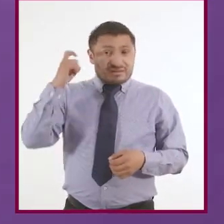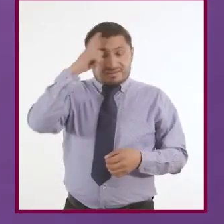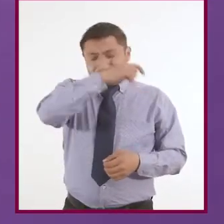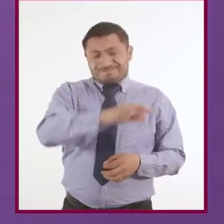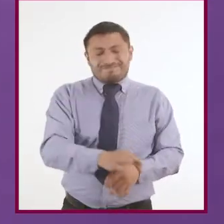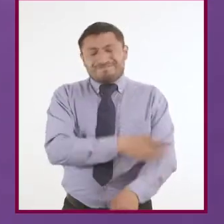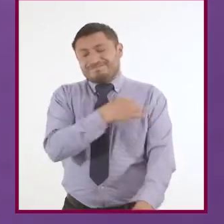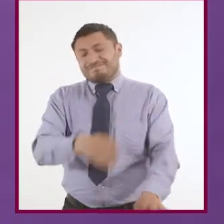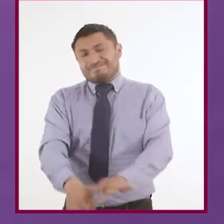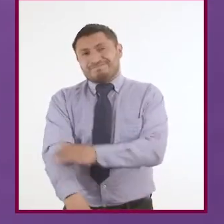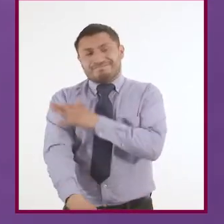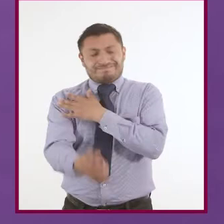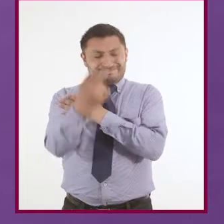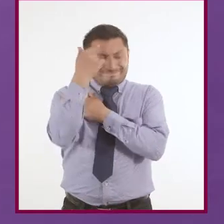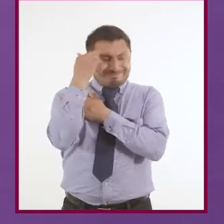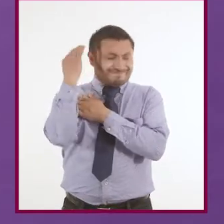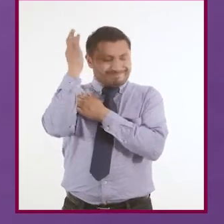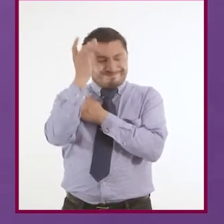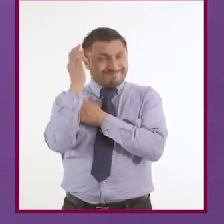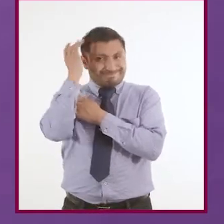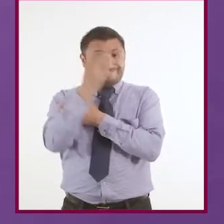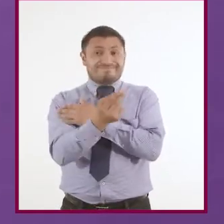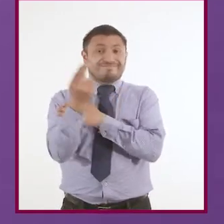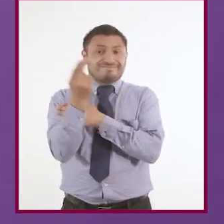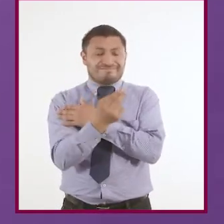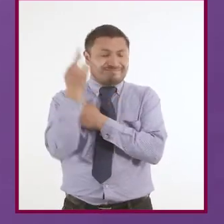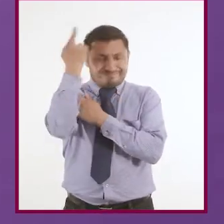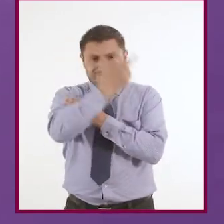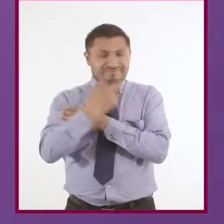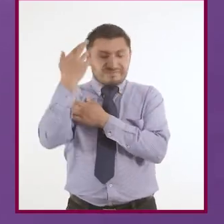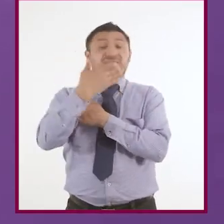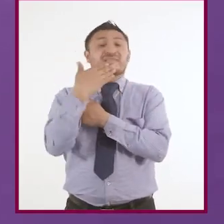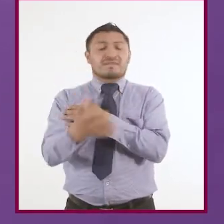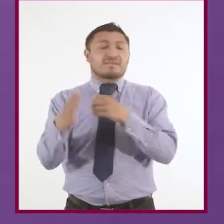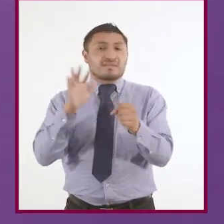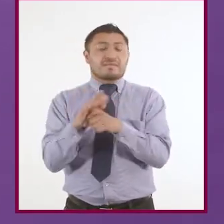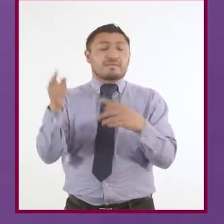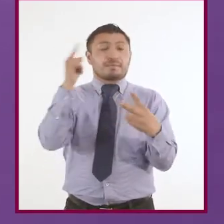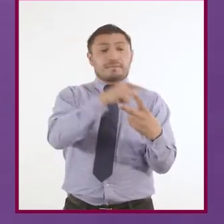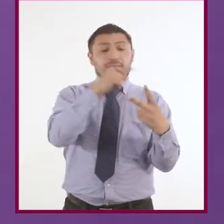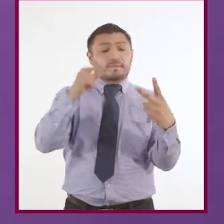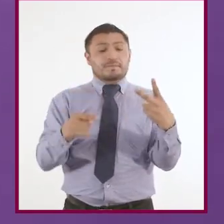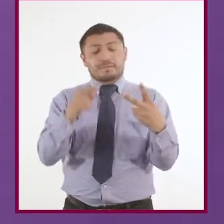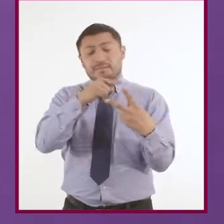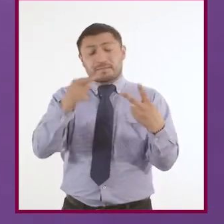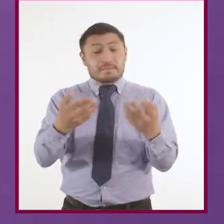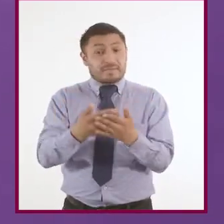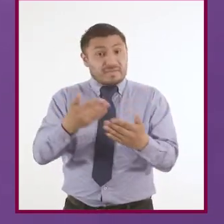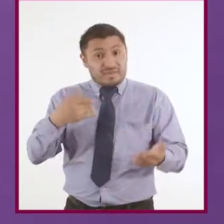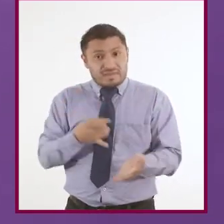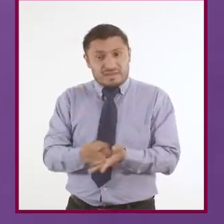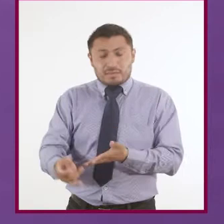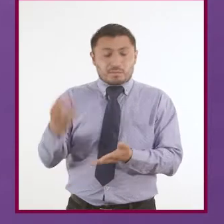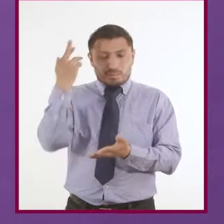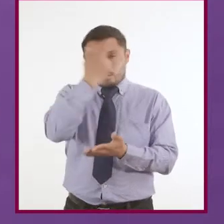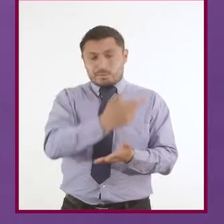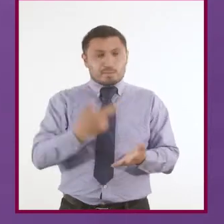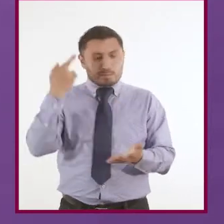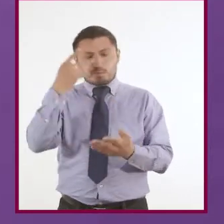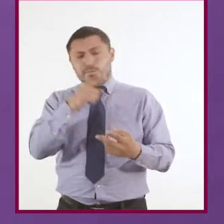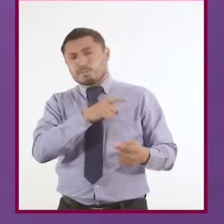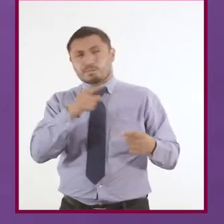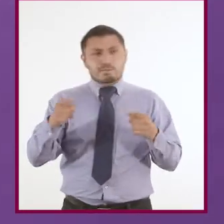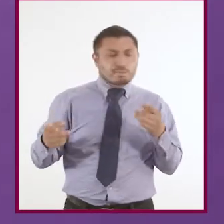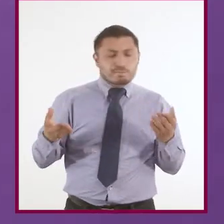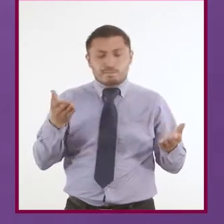y racional. Por ello, es necesario que evaluemos muy bien los caminos que tenemos antes de tomar una decisión. ¿Cómo sabemos